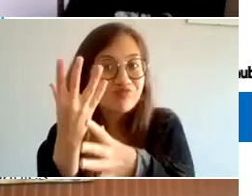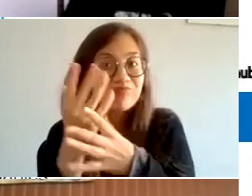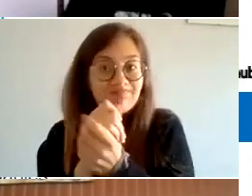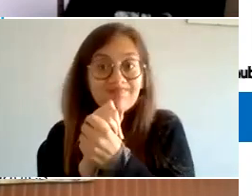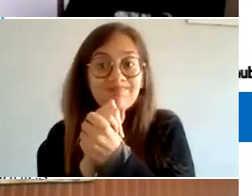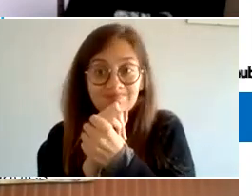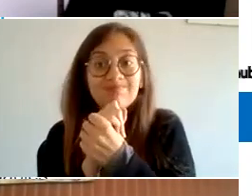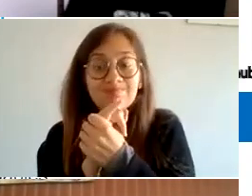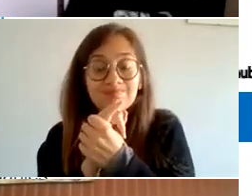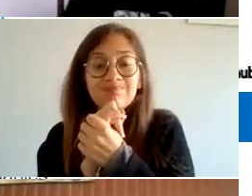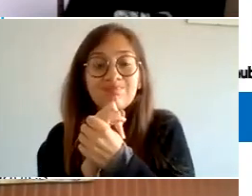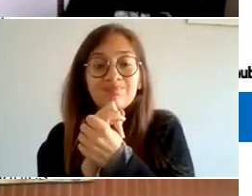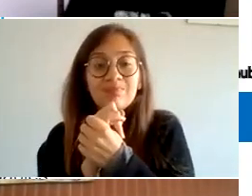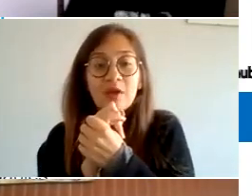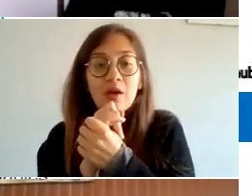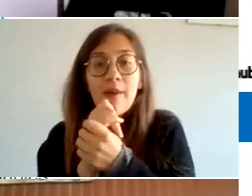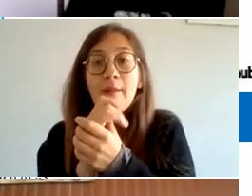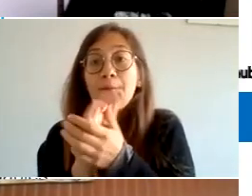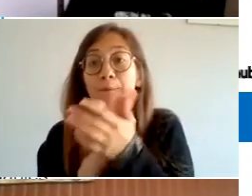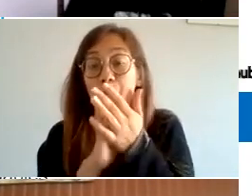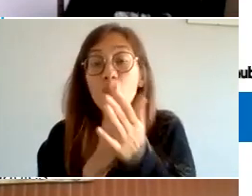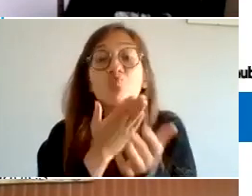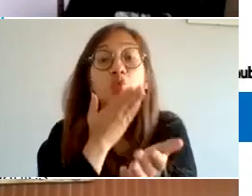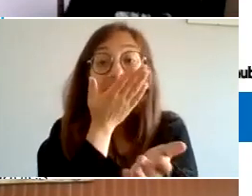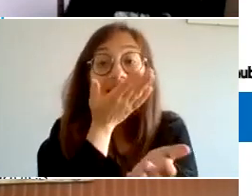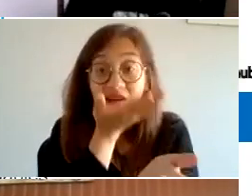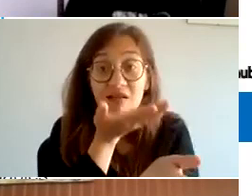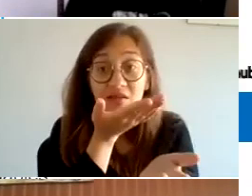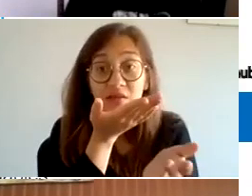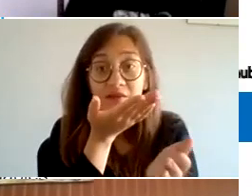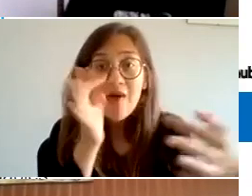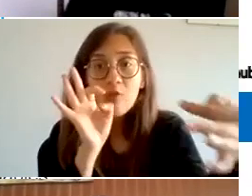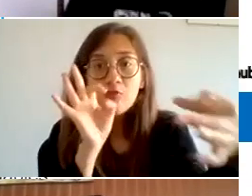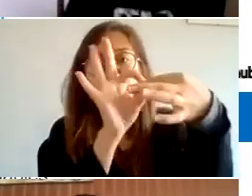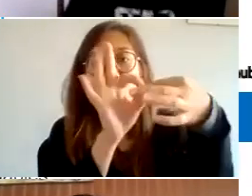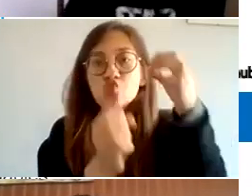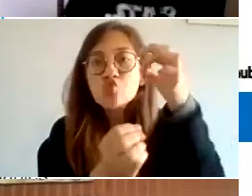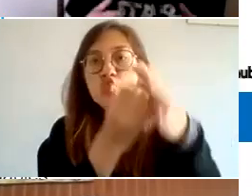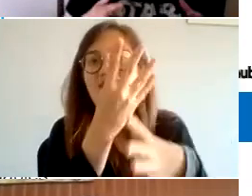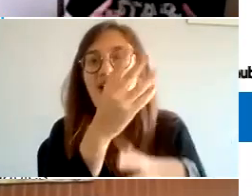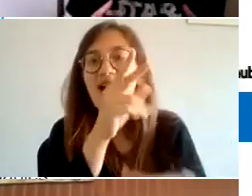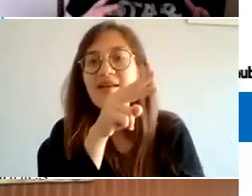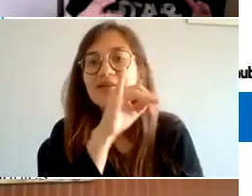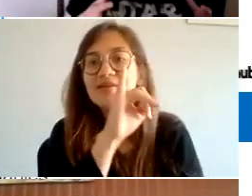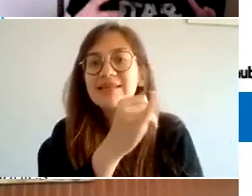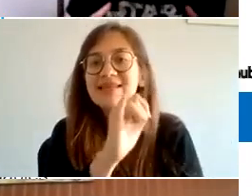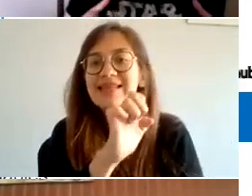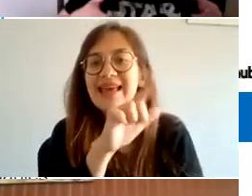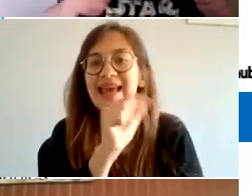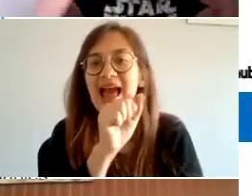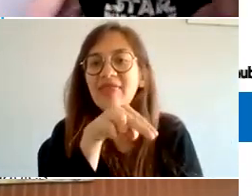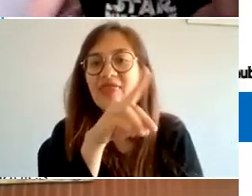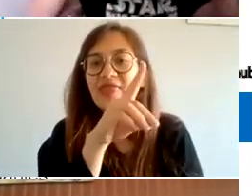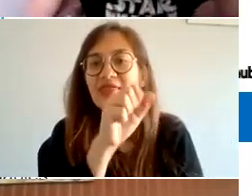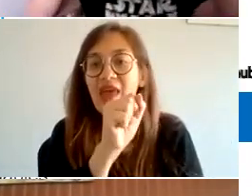este caso hacer Punta Arenas, va a conectarse con Nueva Zelanda y están dejando un